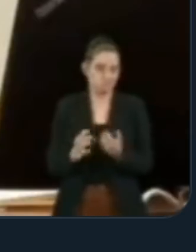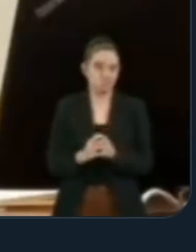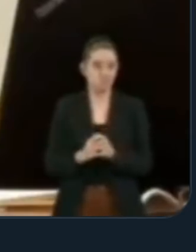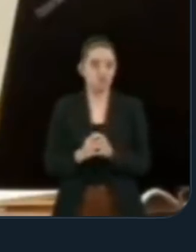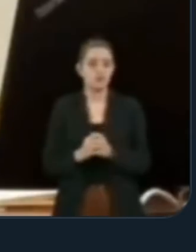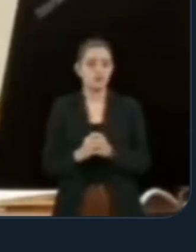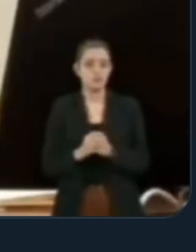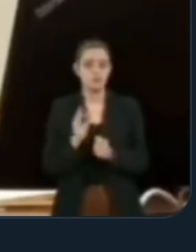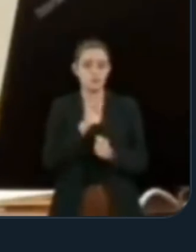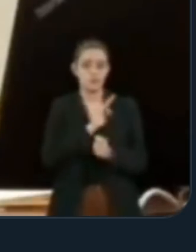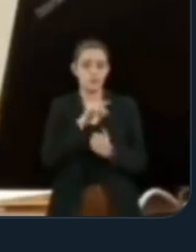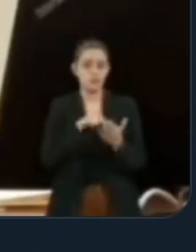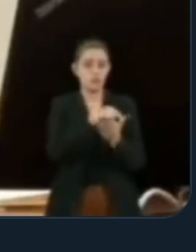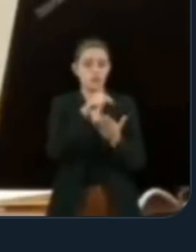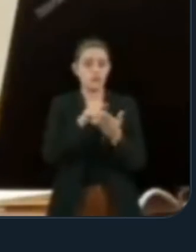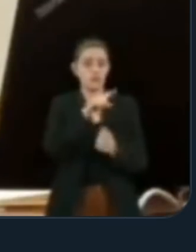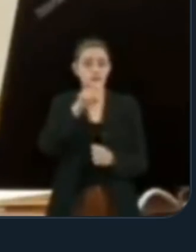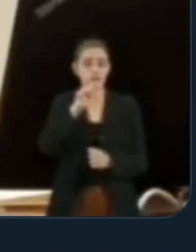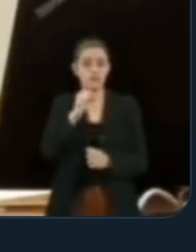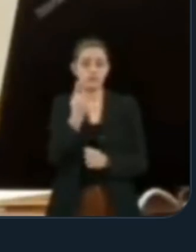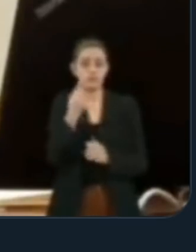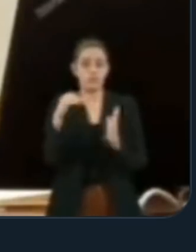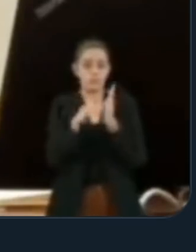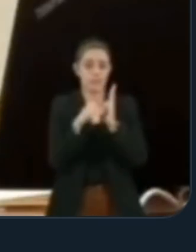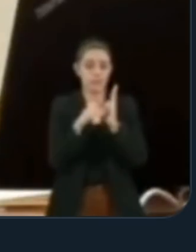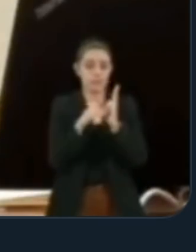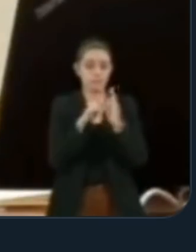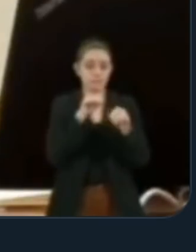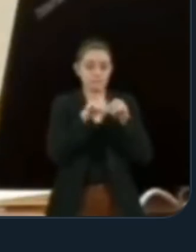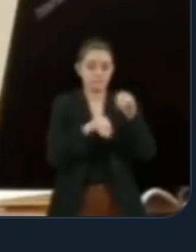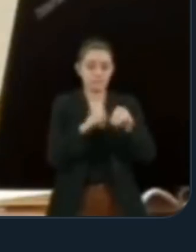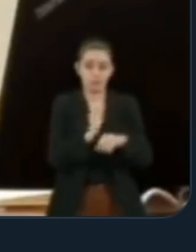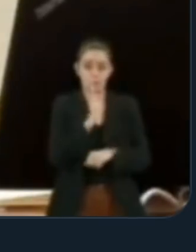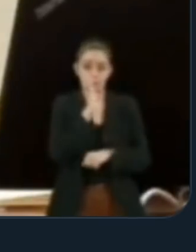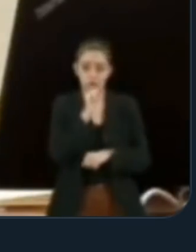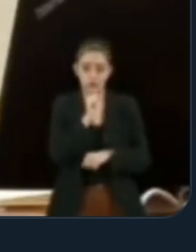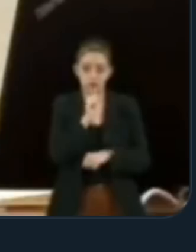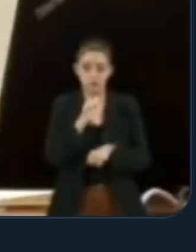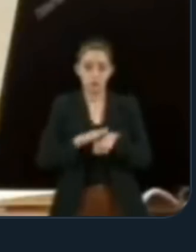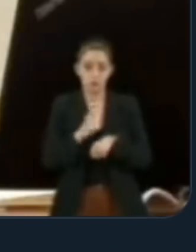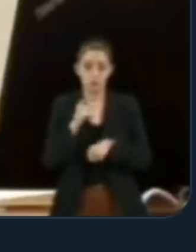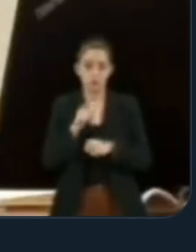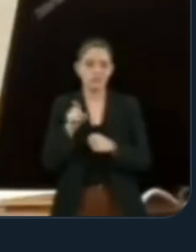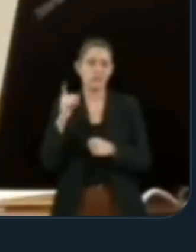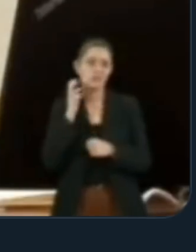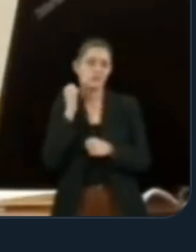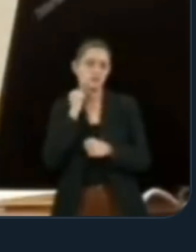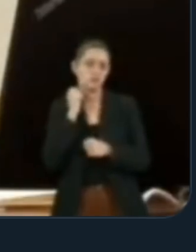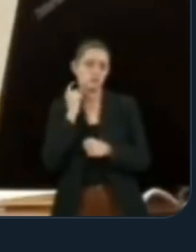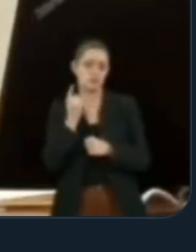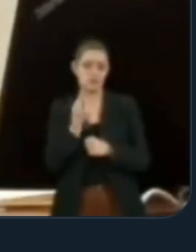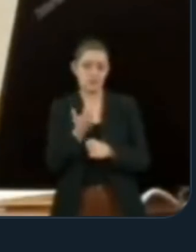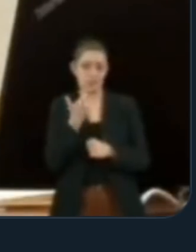pudo concretarse la instalación de las 161,000 casillas, y tampoco porque el Poder Ejecutivo generó los